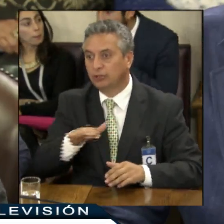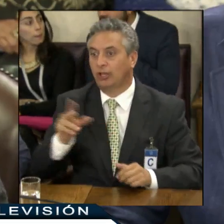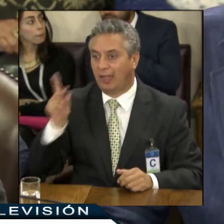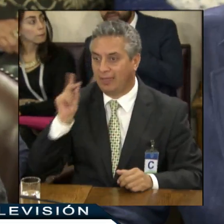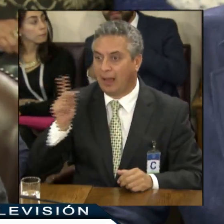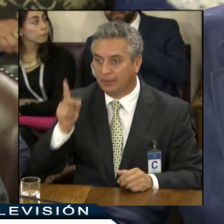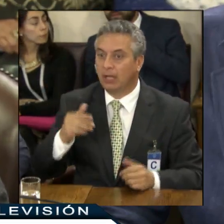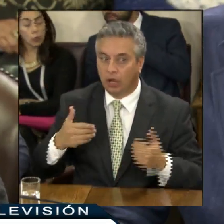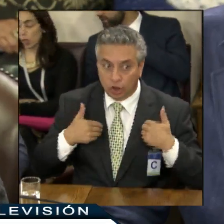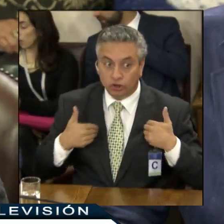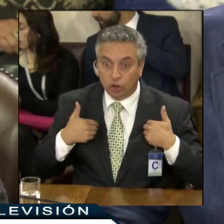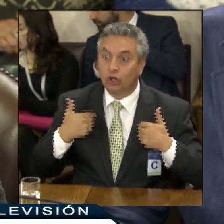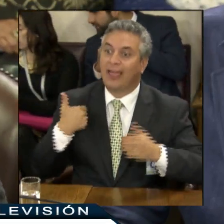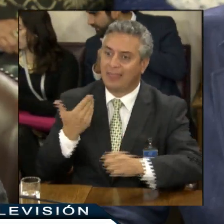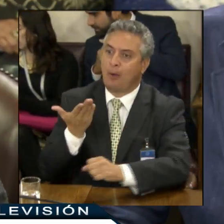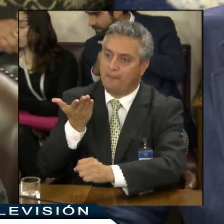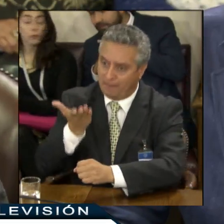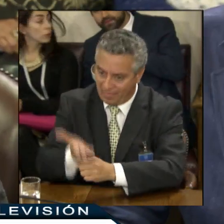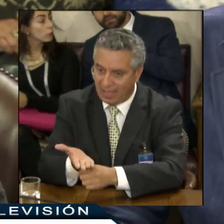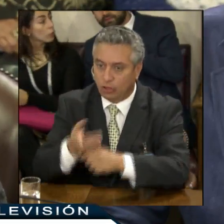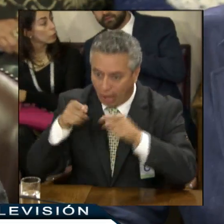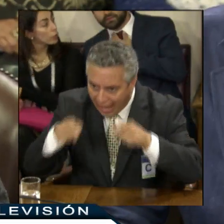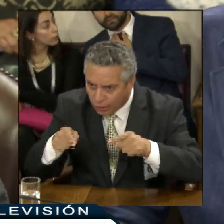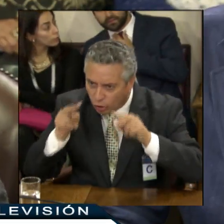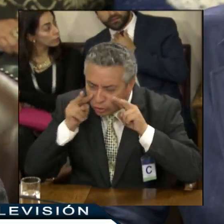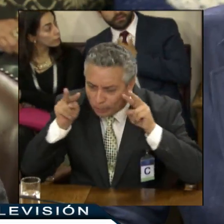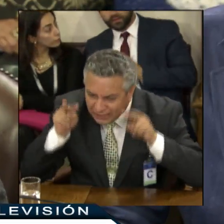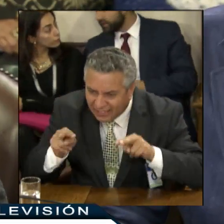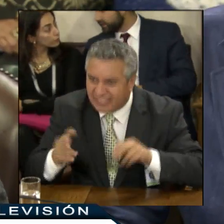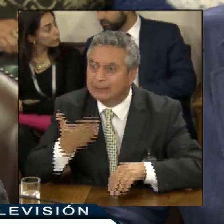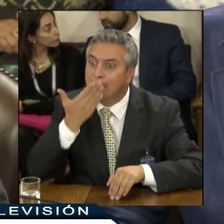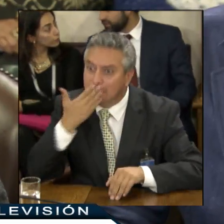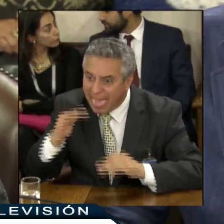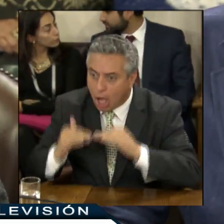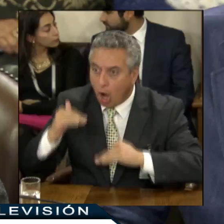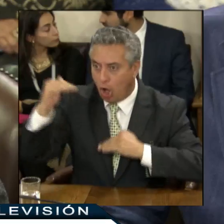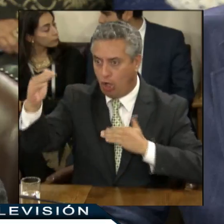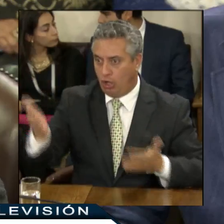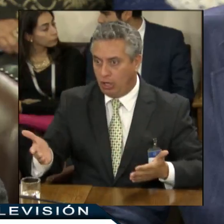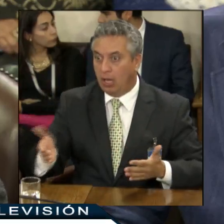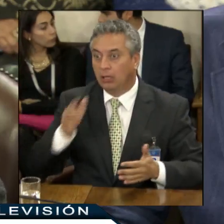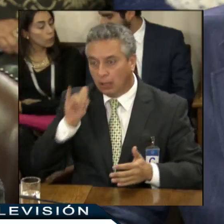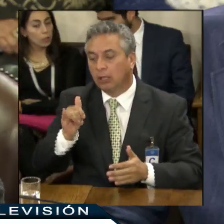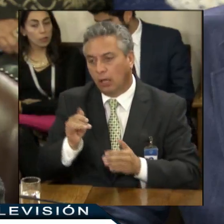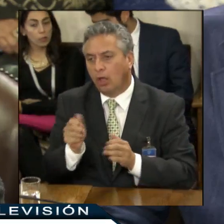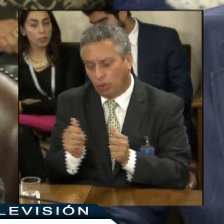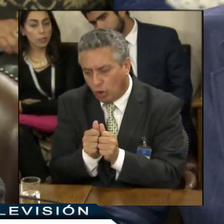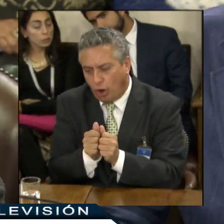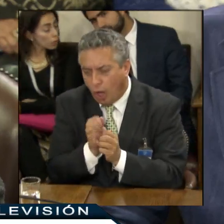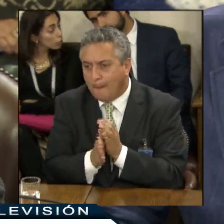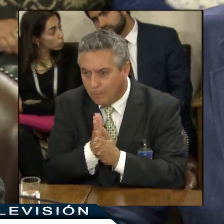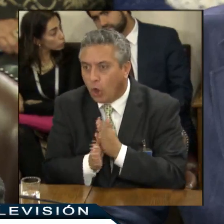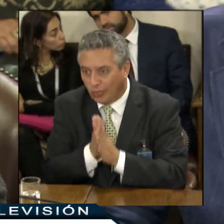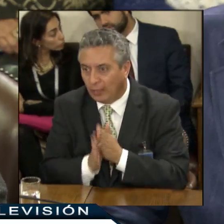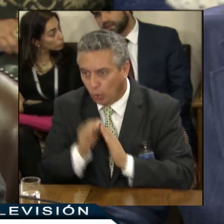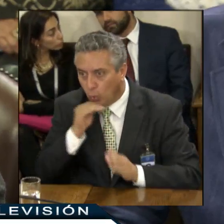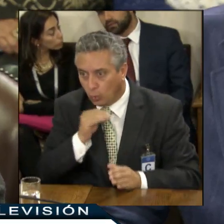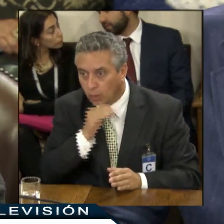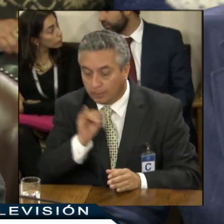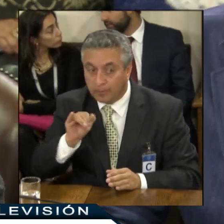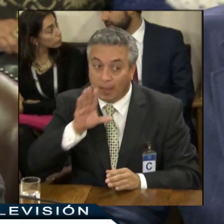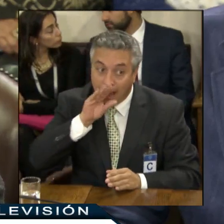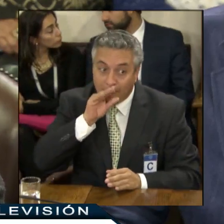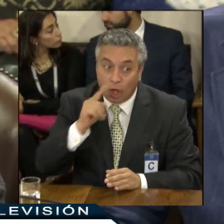es que nosotros estamos pidiendo que esto se observe se mejore y con prontitud con prontitud y